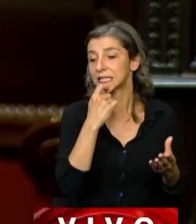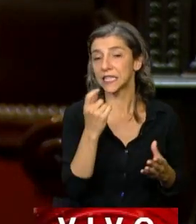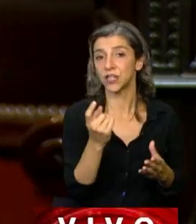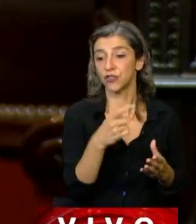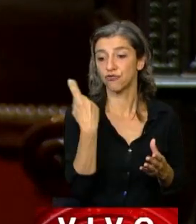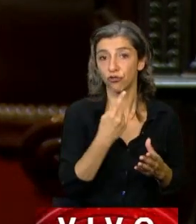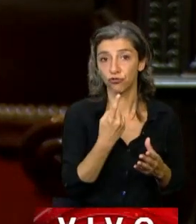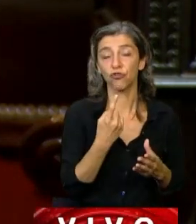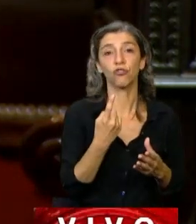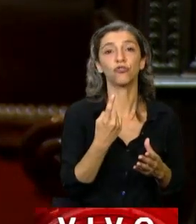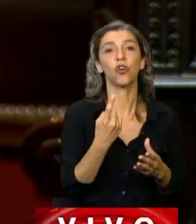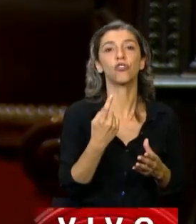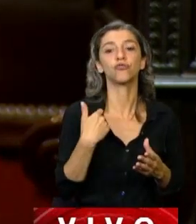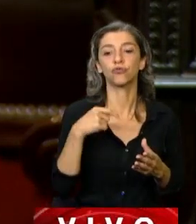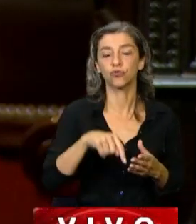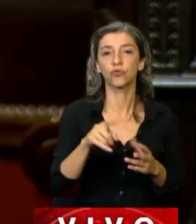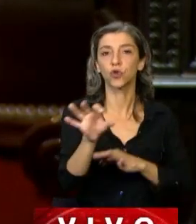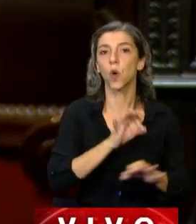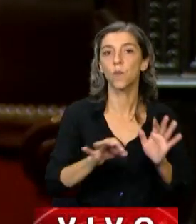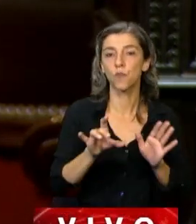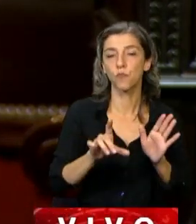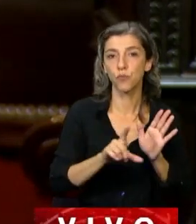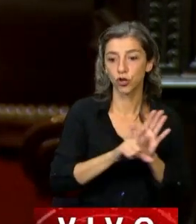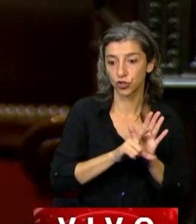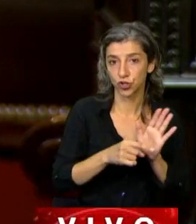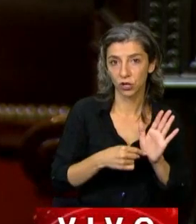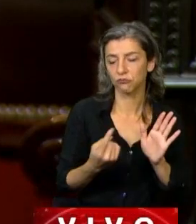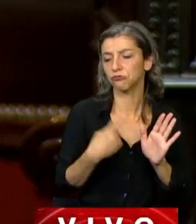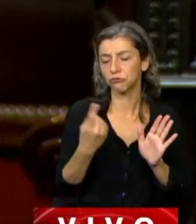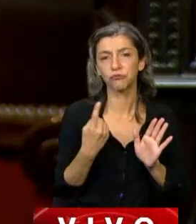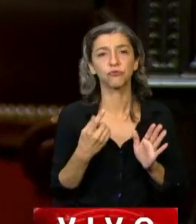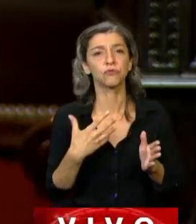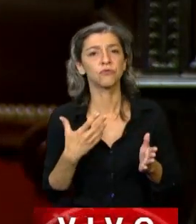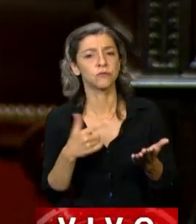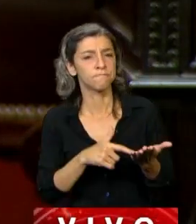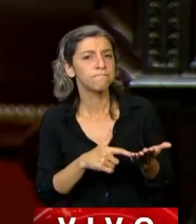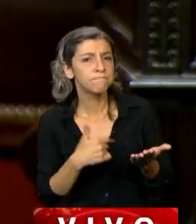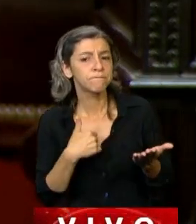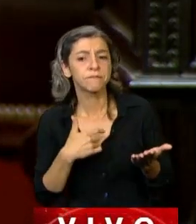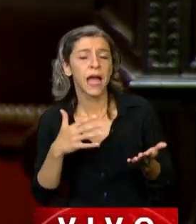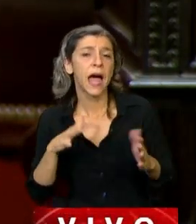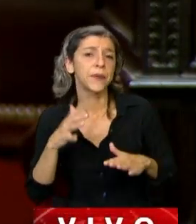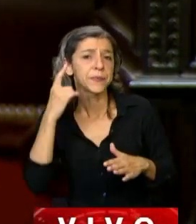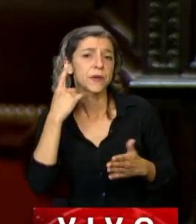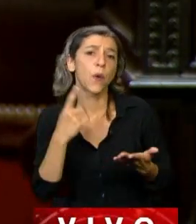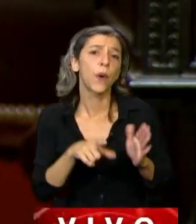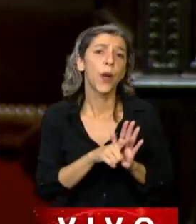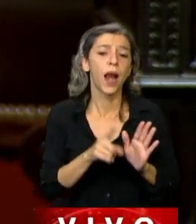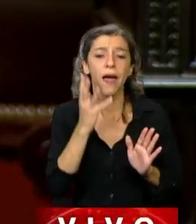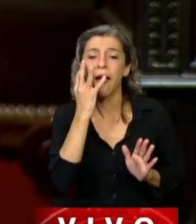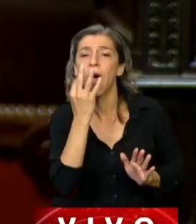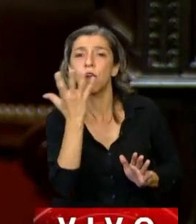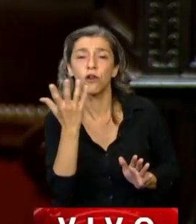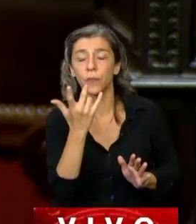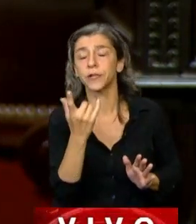que pasan por esta casa y que convertimos en ley por un tamiz de eficiencia y eficacia, si no somos